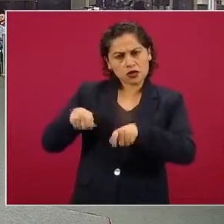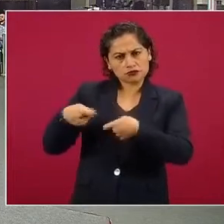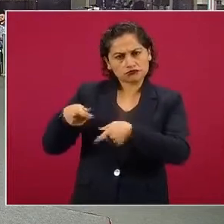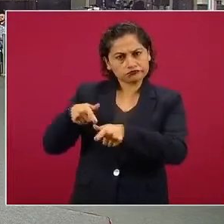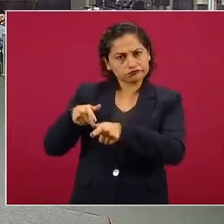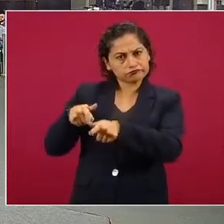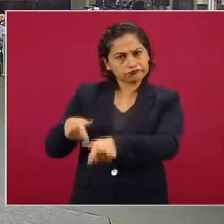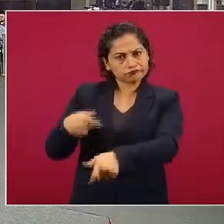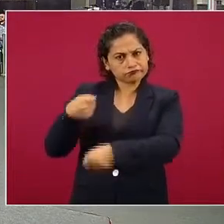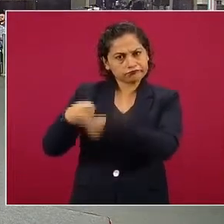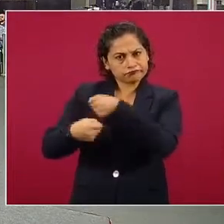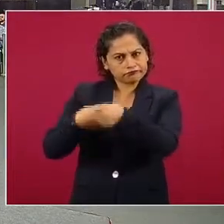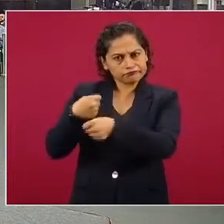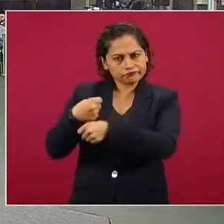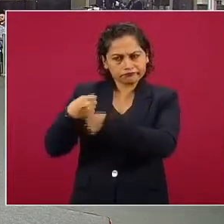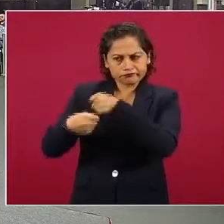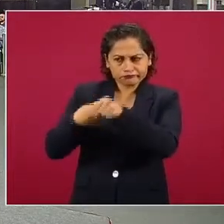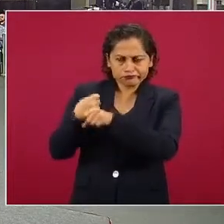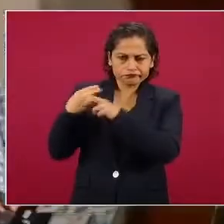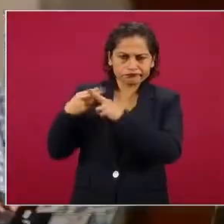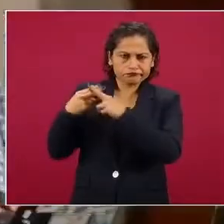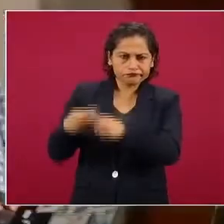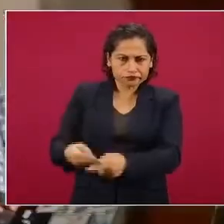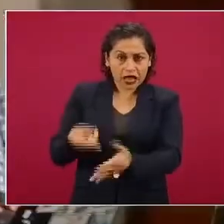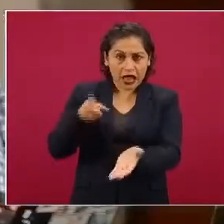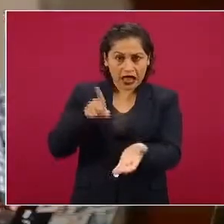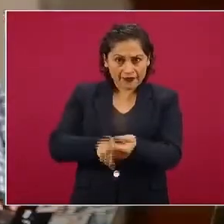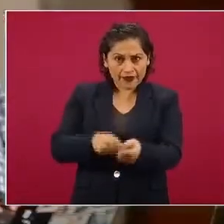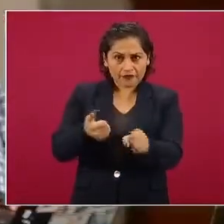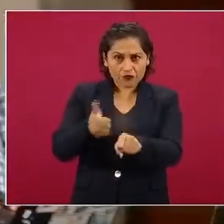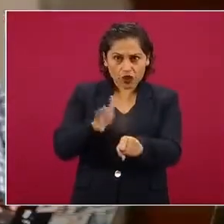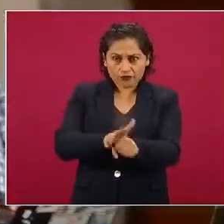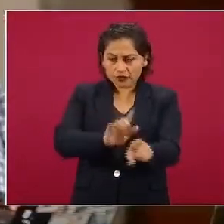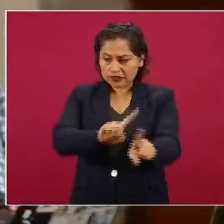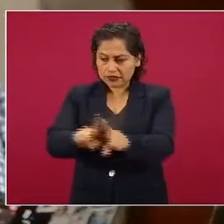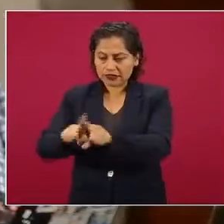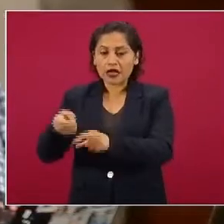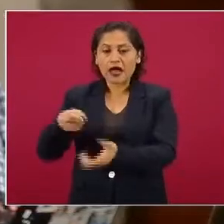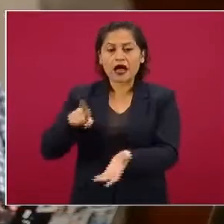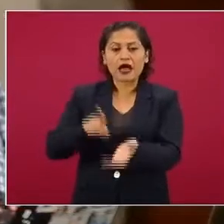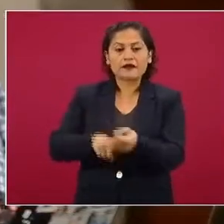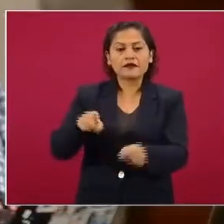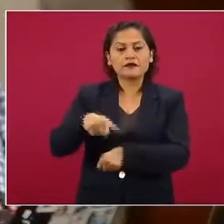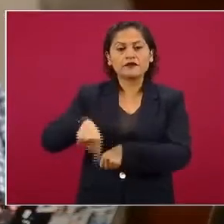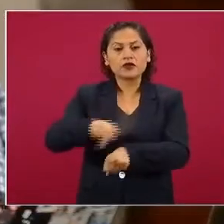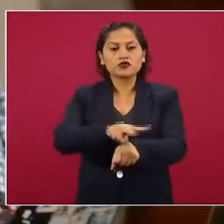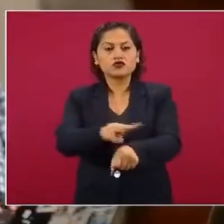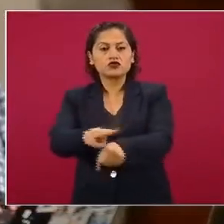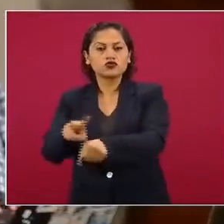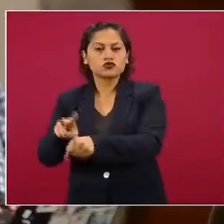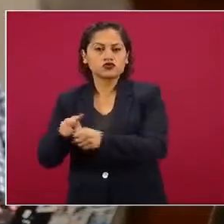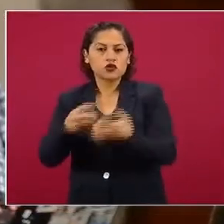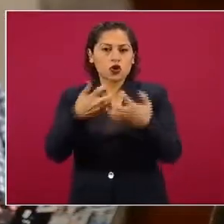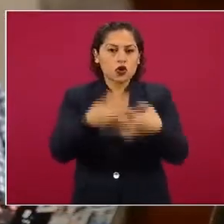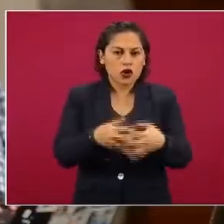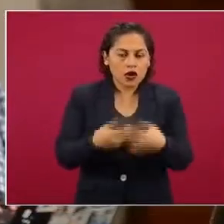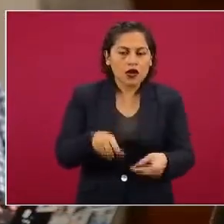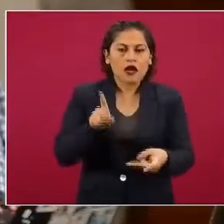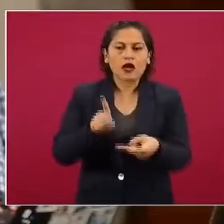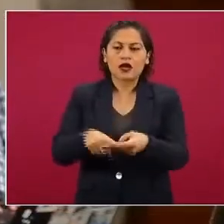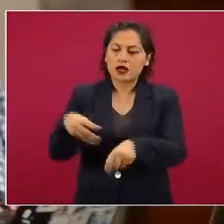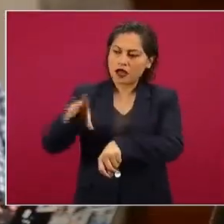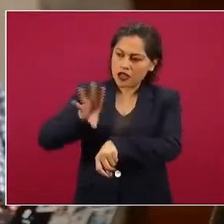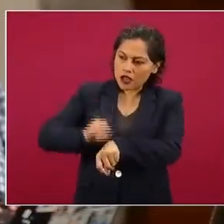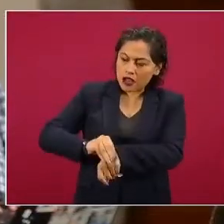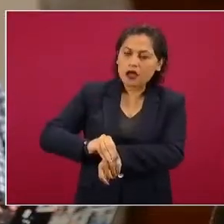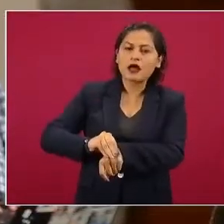varias administraciones donde manejan centros de inspección físico-mecánicas, licencias de conducción y